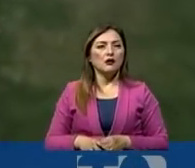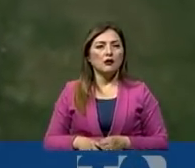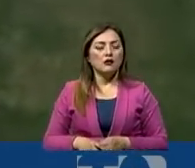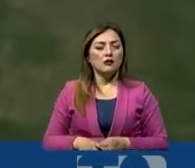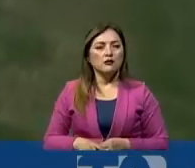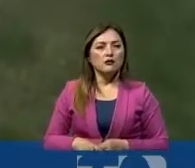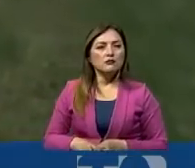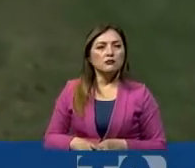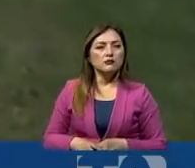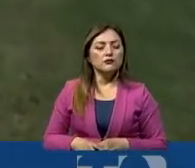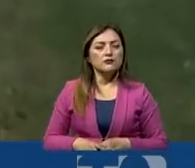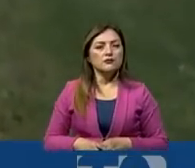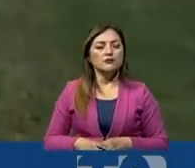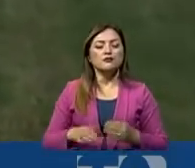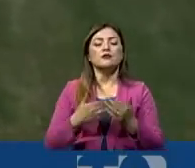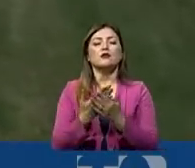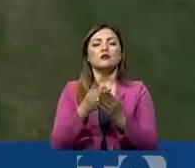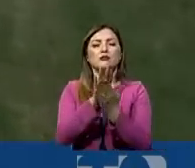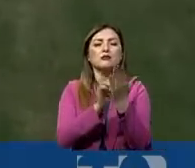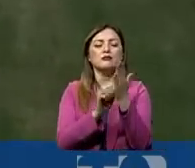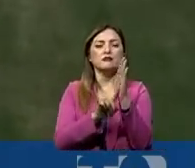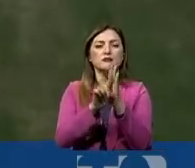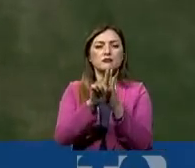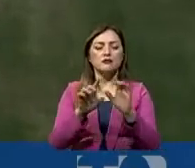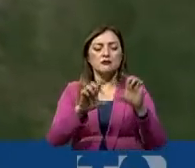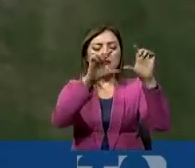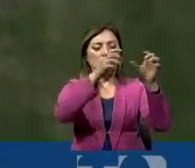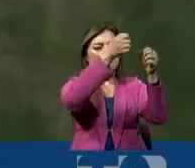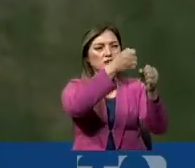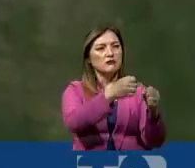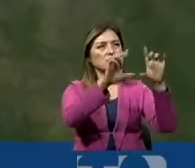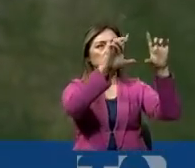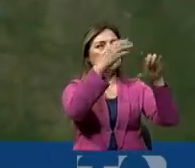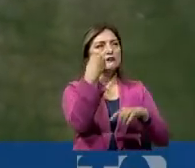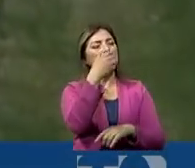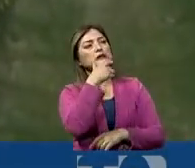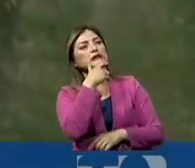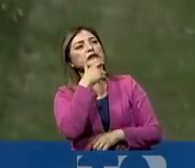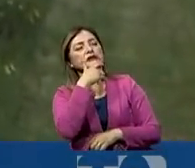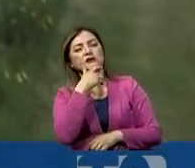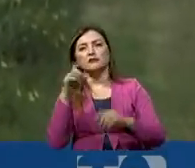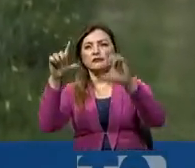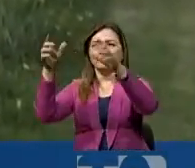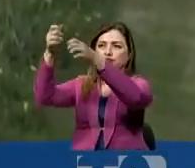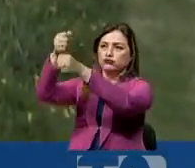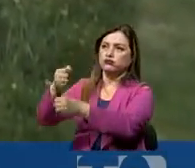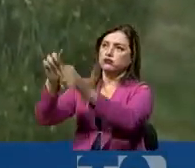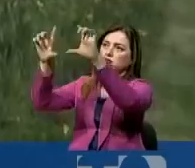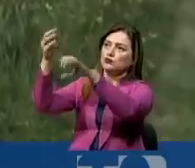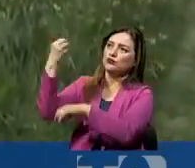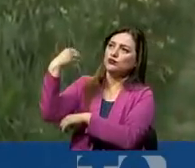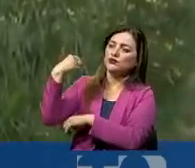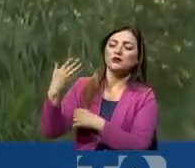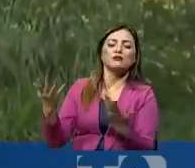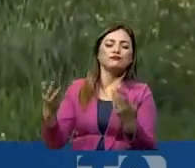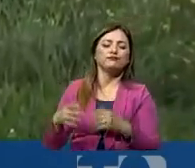nueva en todos los parques. Tenemos ya un proyecto en desarrollo, el mismo que ya en un par de semanas ya estaremos instalando la nueva